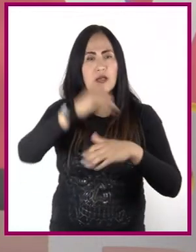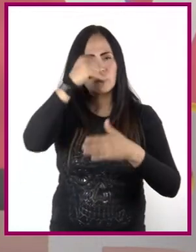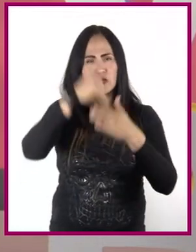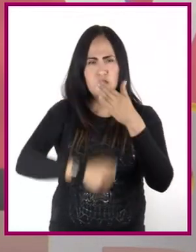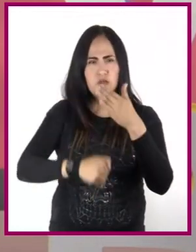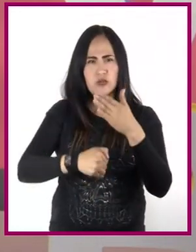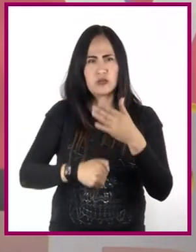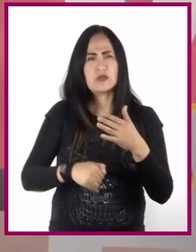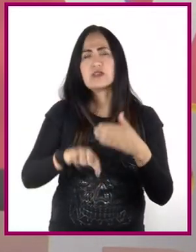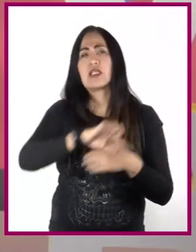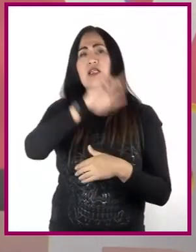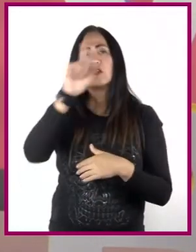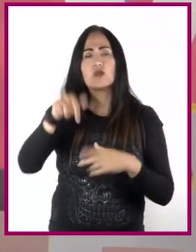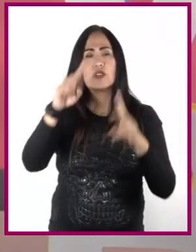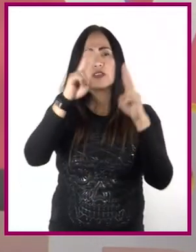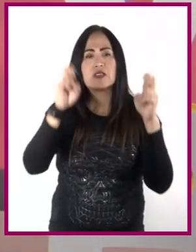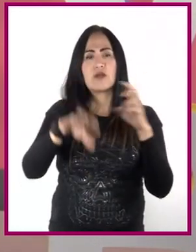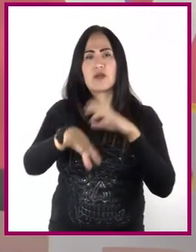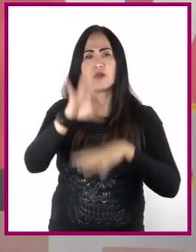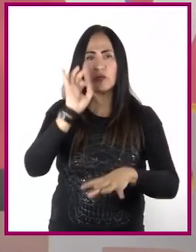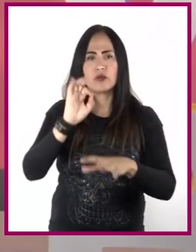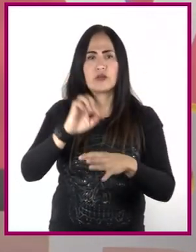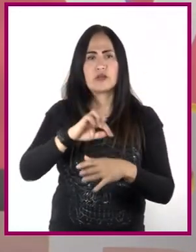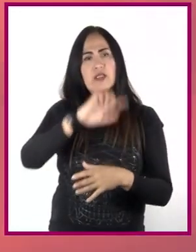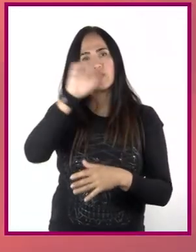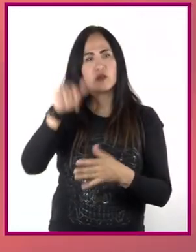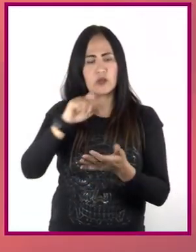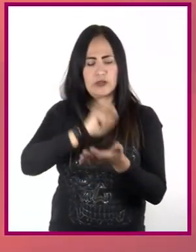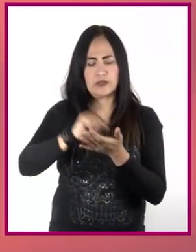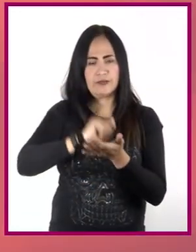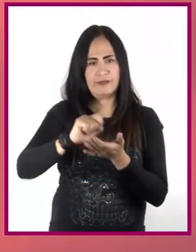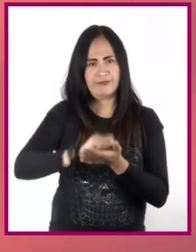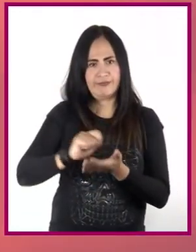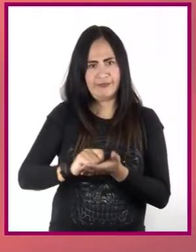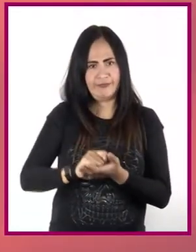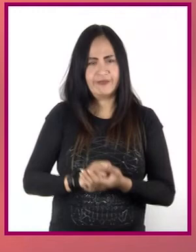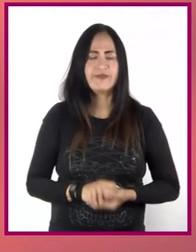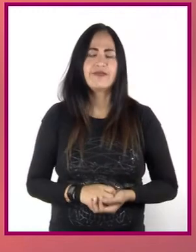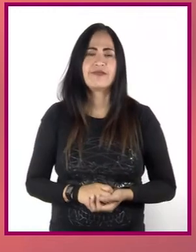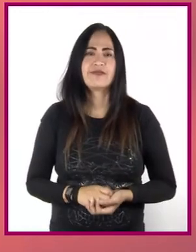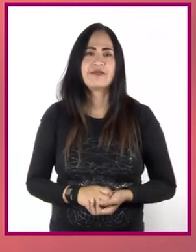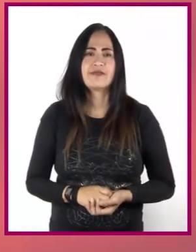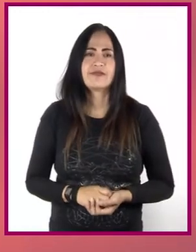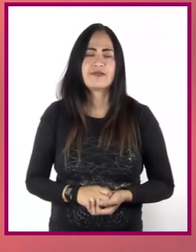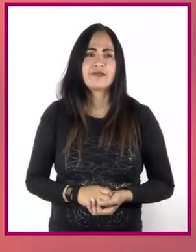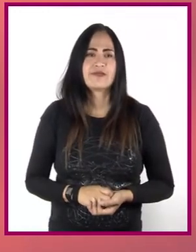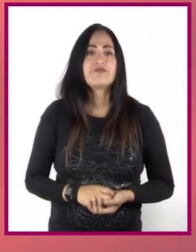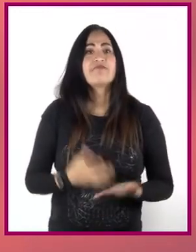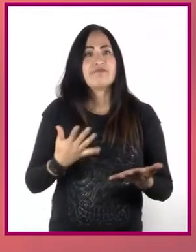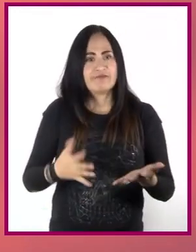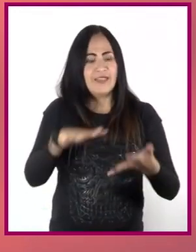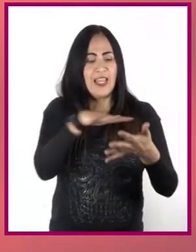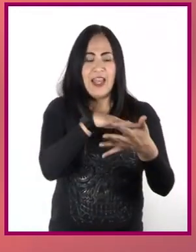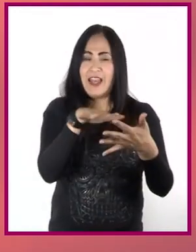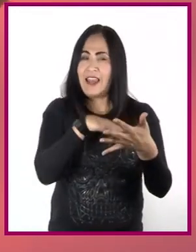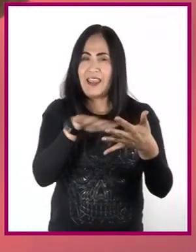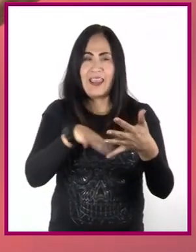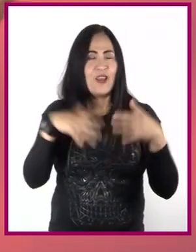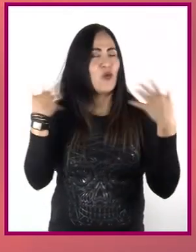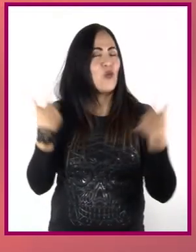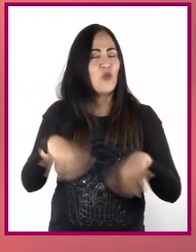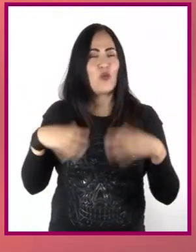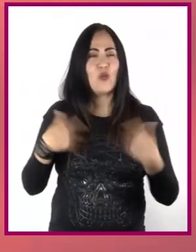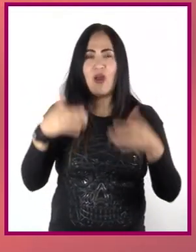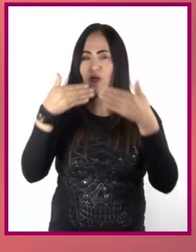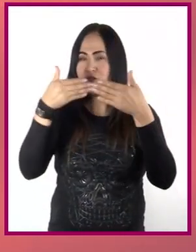podamos seleccionar temas para artículos de opinión. Tengan presente también que leer nos abre